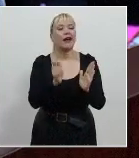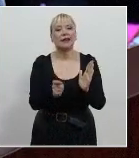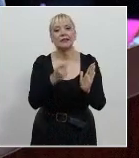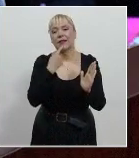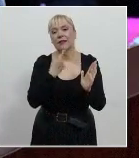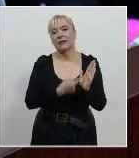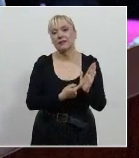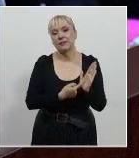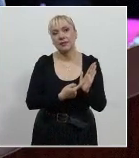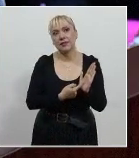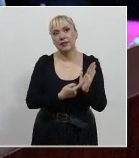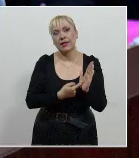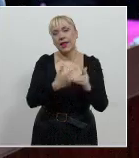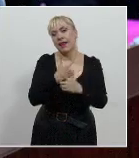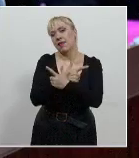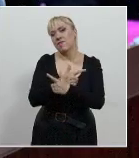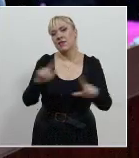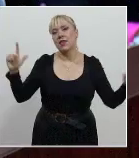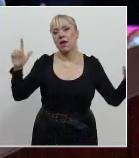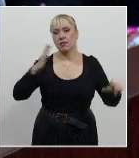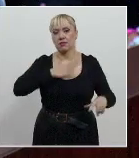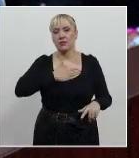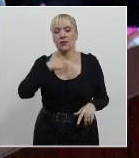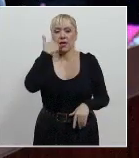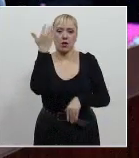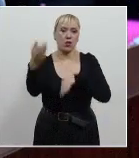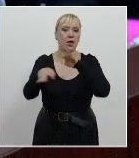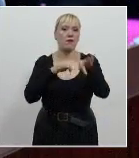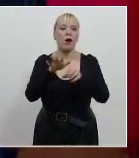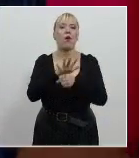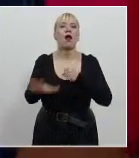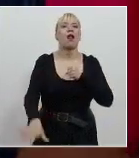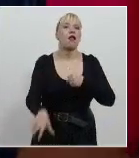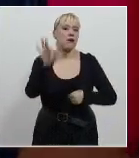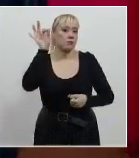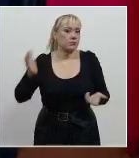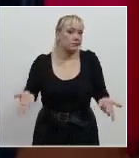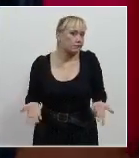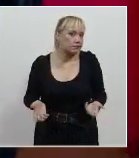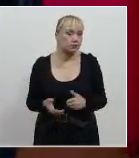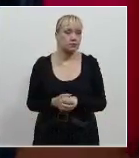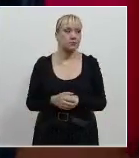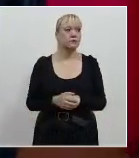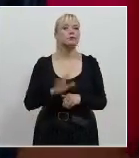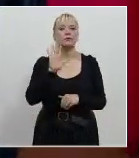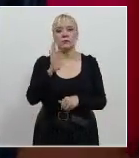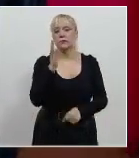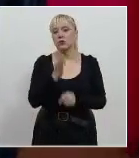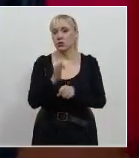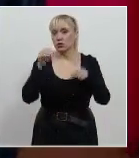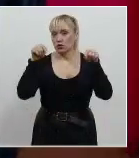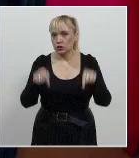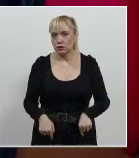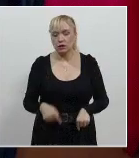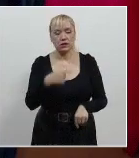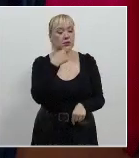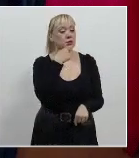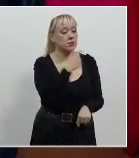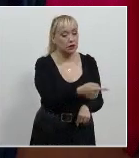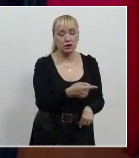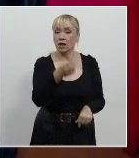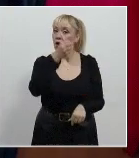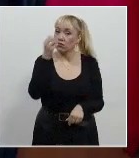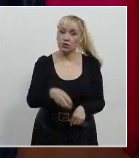con la libertad de ejercer una profesión. Por lo tanto, en este momento decirles que tienen